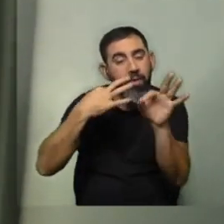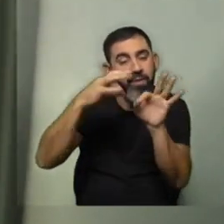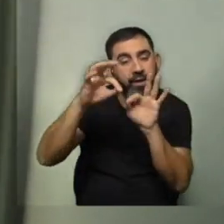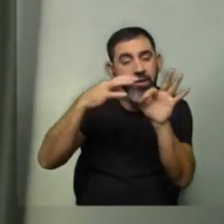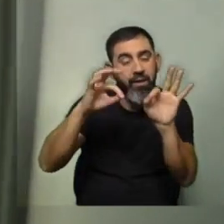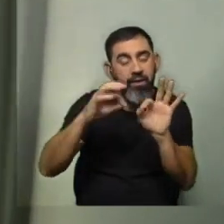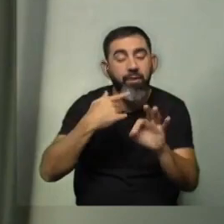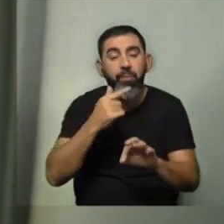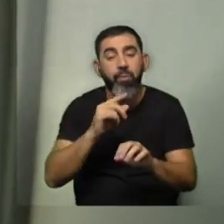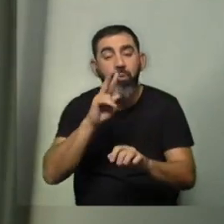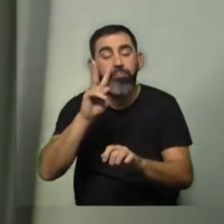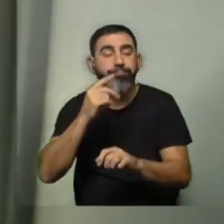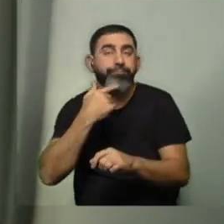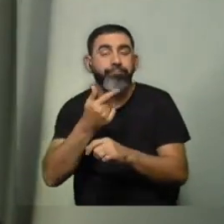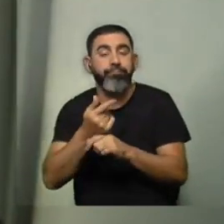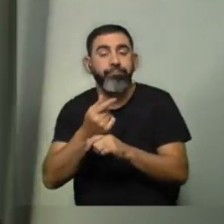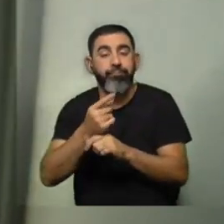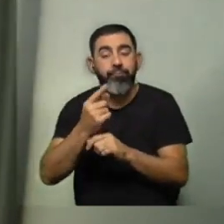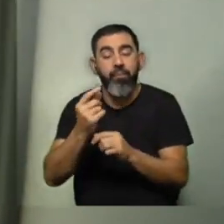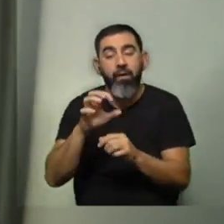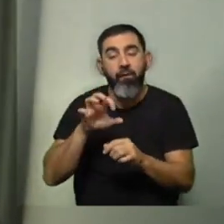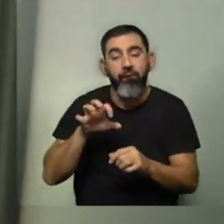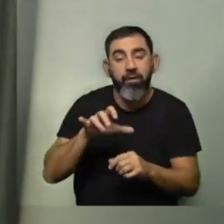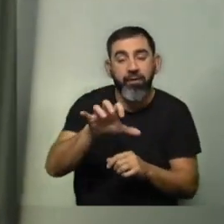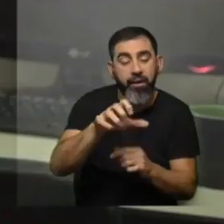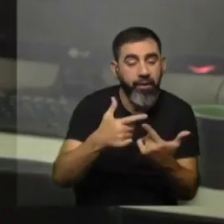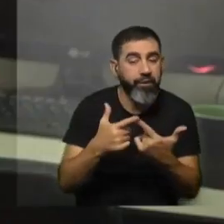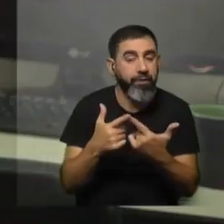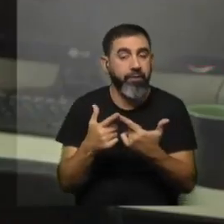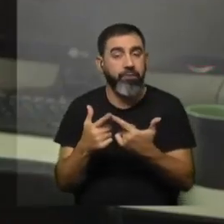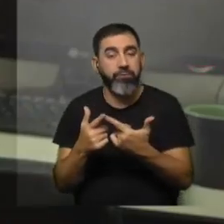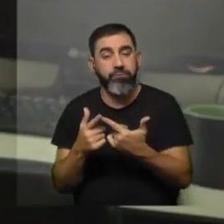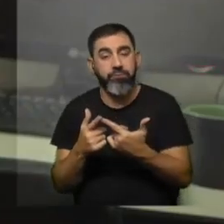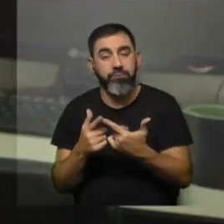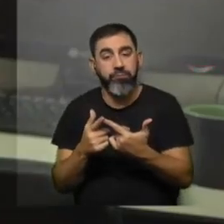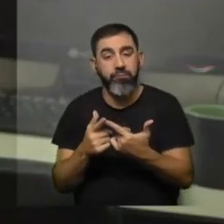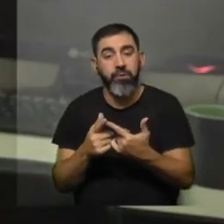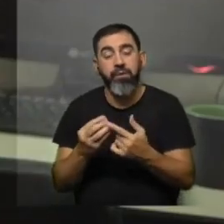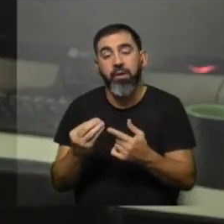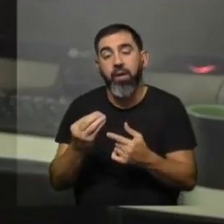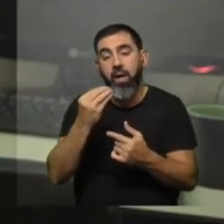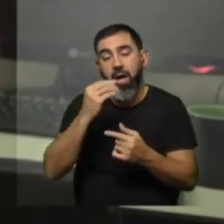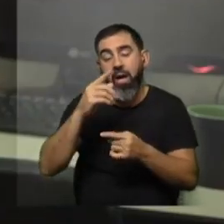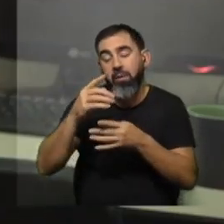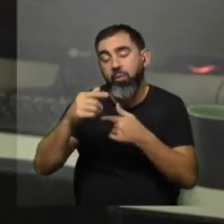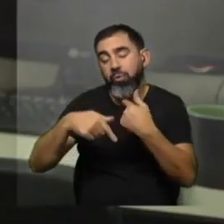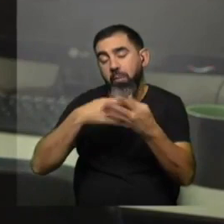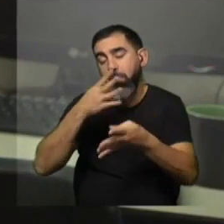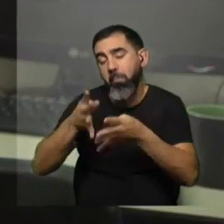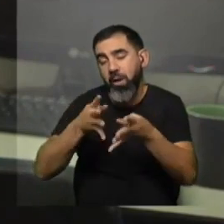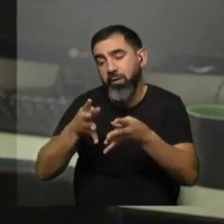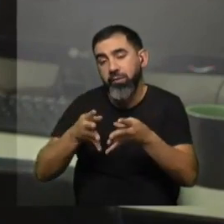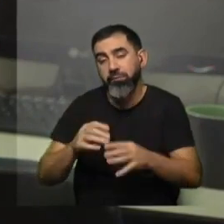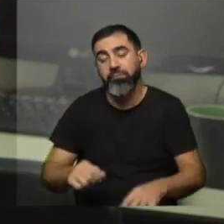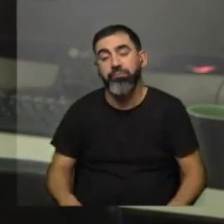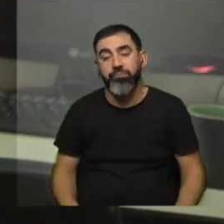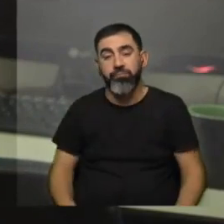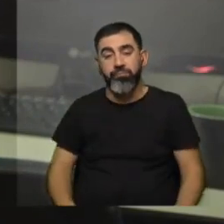Por ejemplo, el cultivo de bacterias y para alimentar otros equipos que utilizamos en